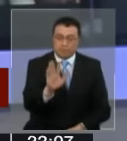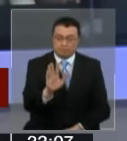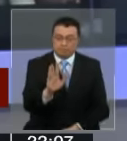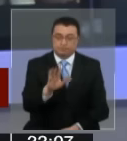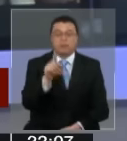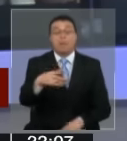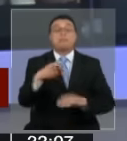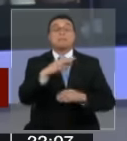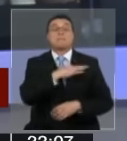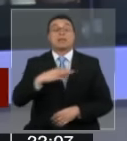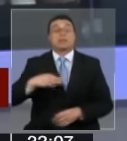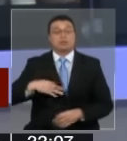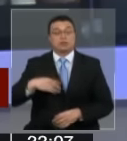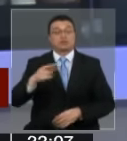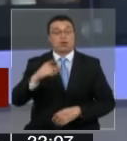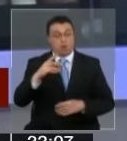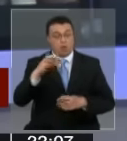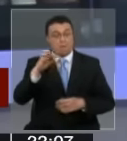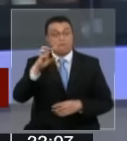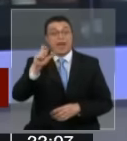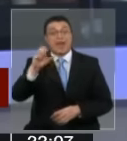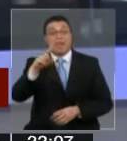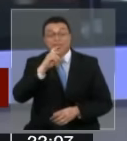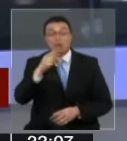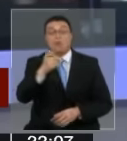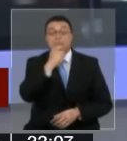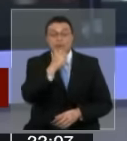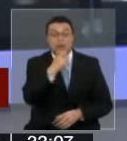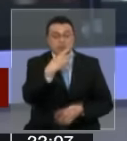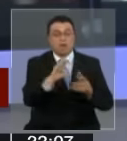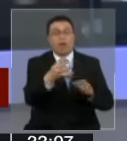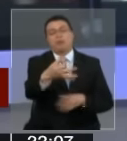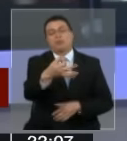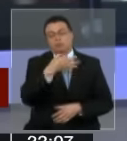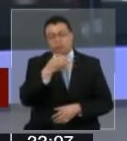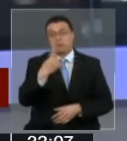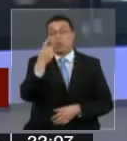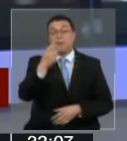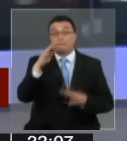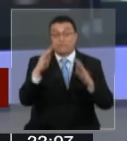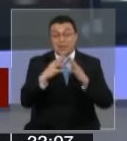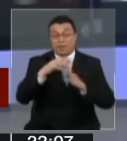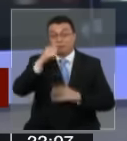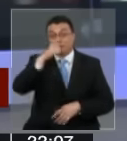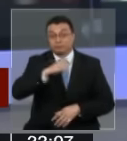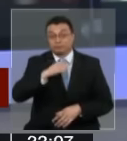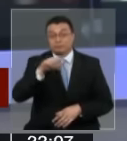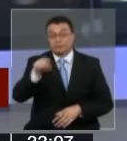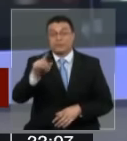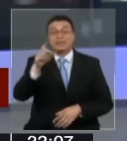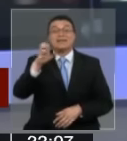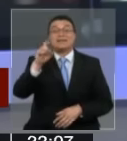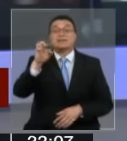Ministros, parlamentarios y también periodistas, recibimos las denuncias que hizo un militar anónimo que se hacía llamar